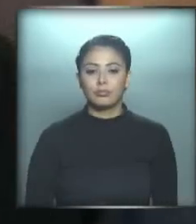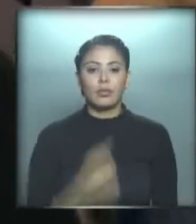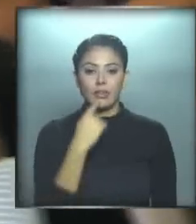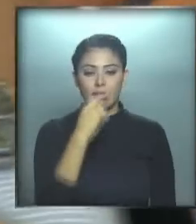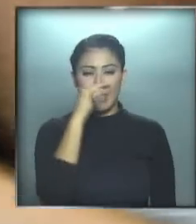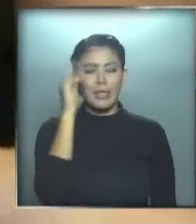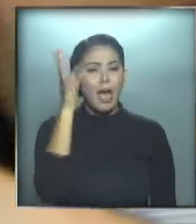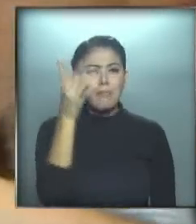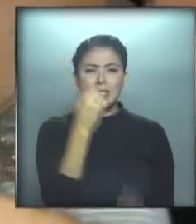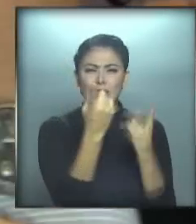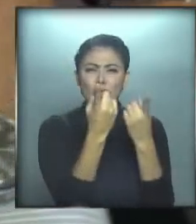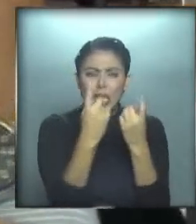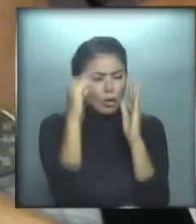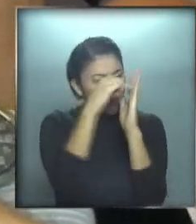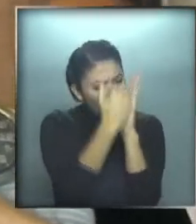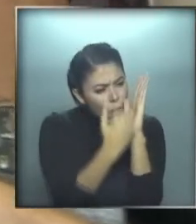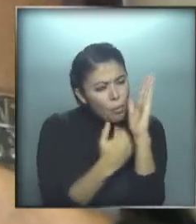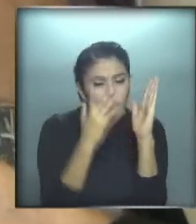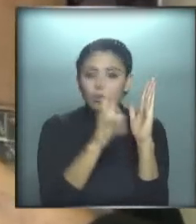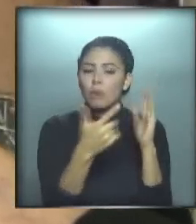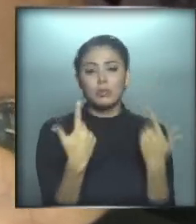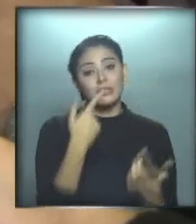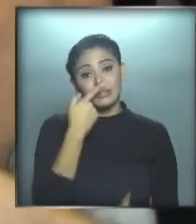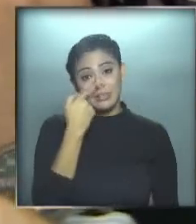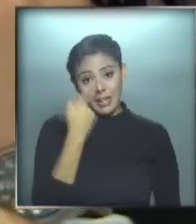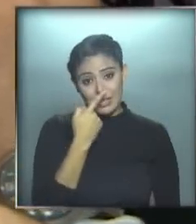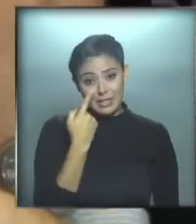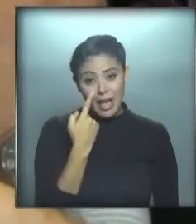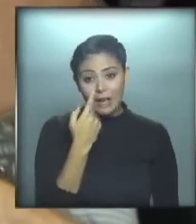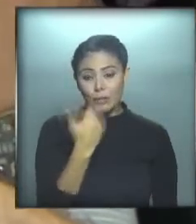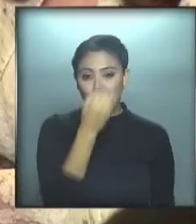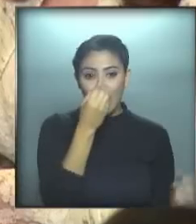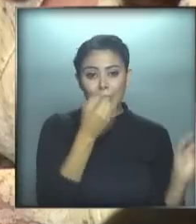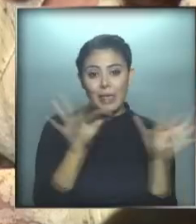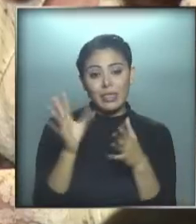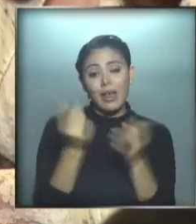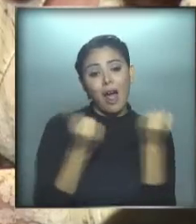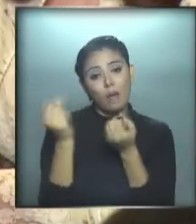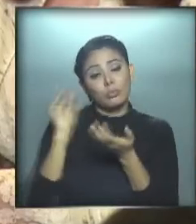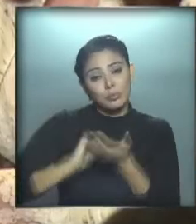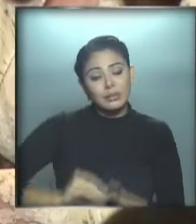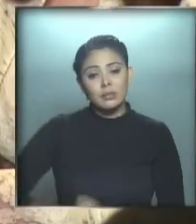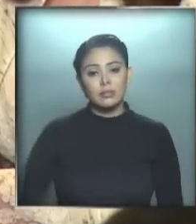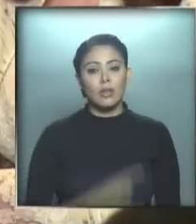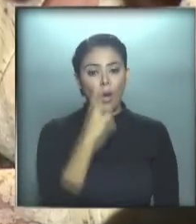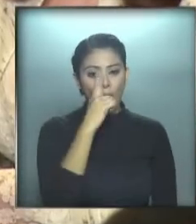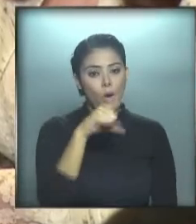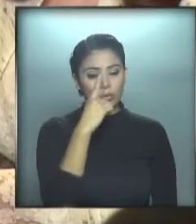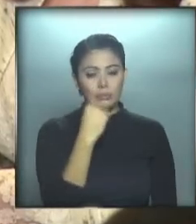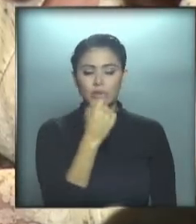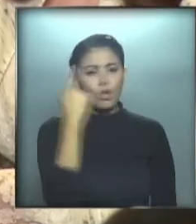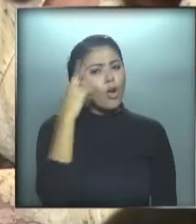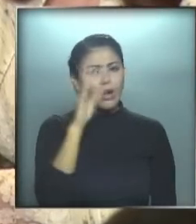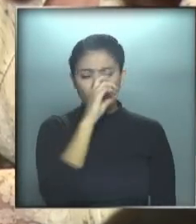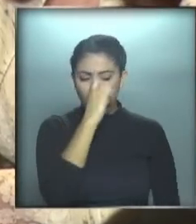condiciones, por lo tanto es muy interesante para vender algún auto más. Yo creo que este anuncio es